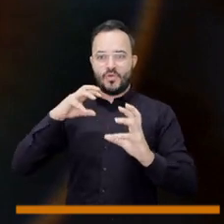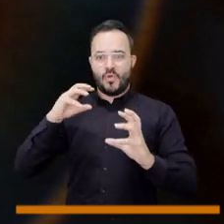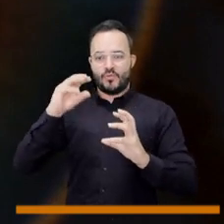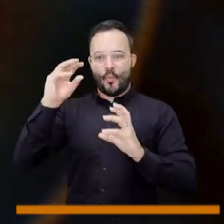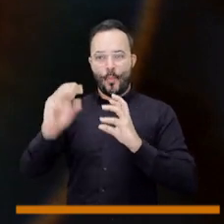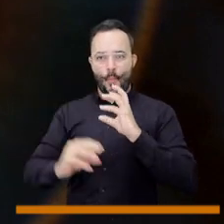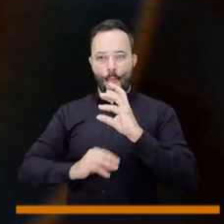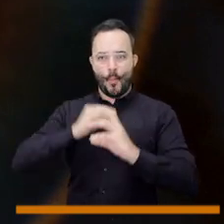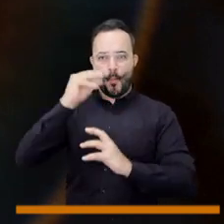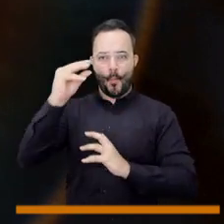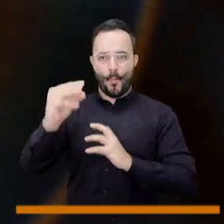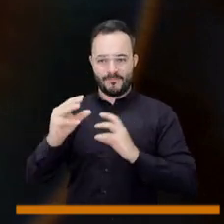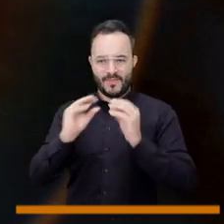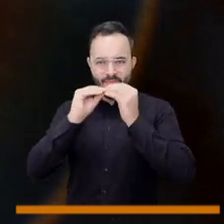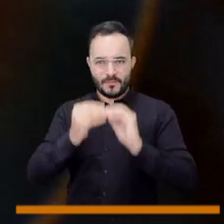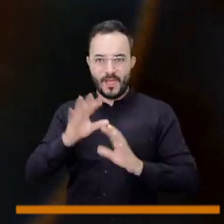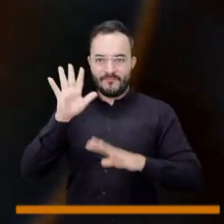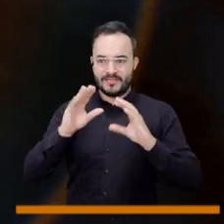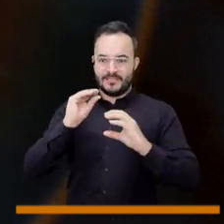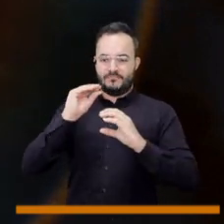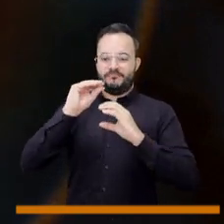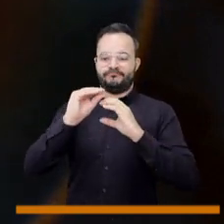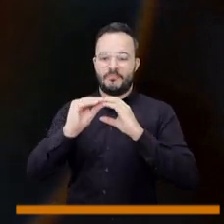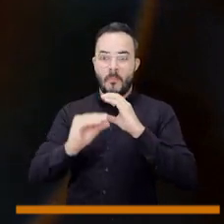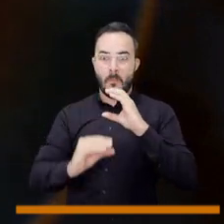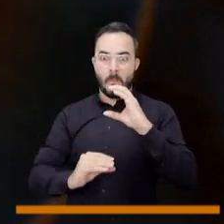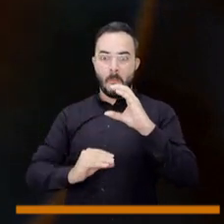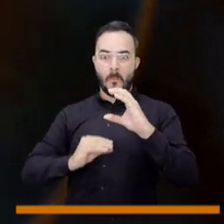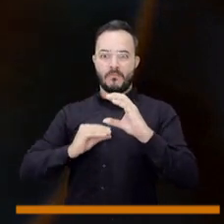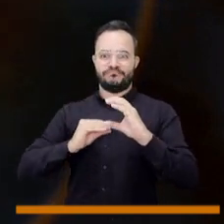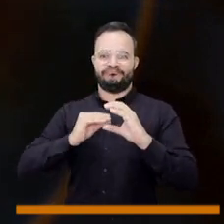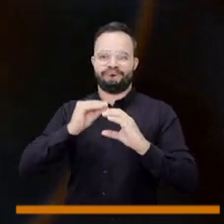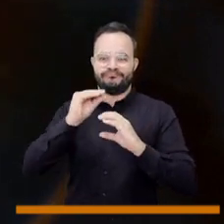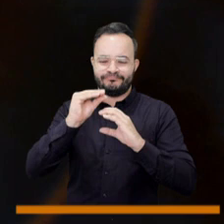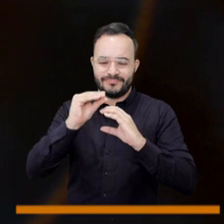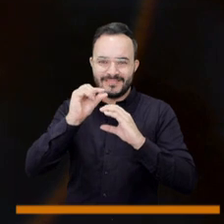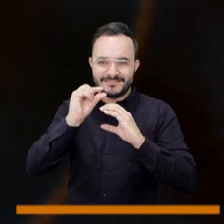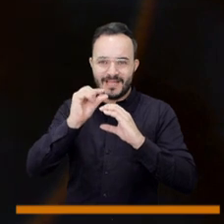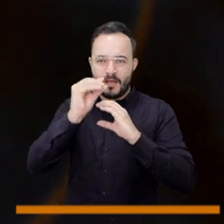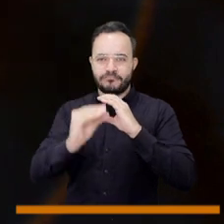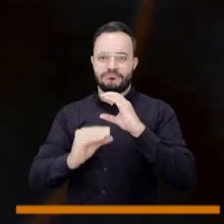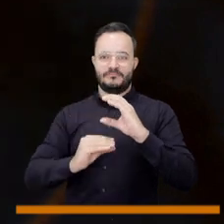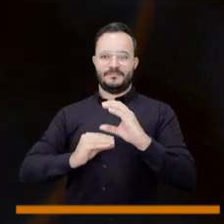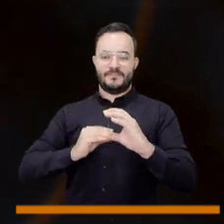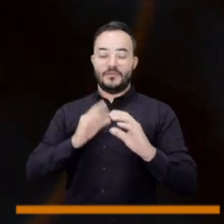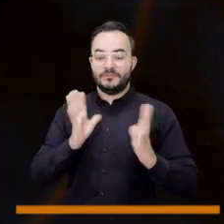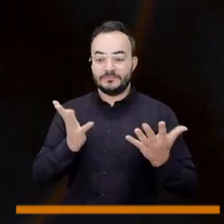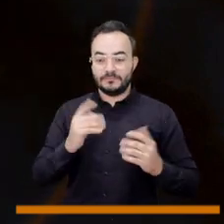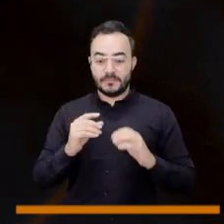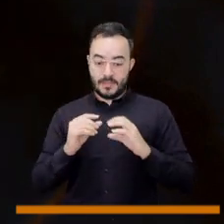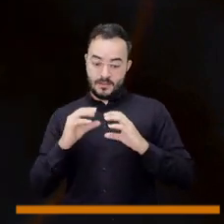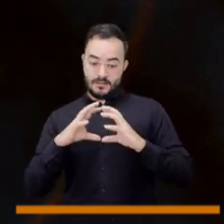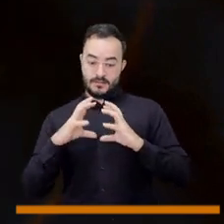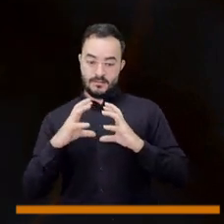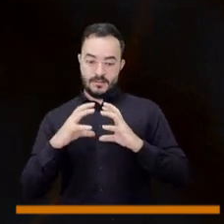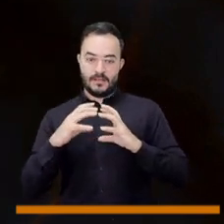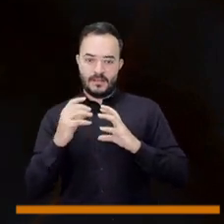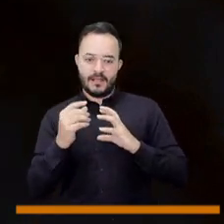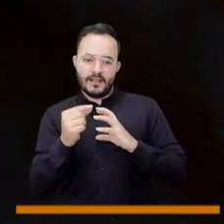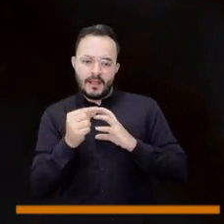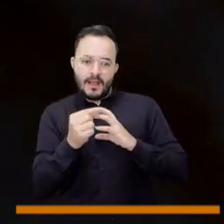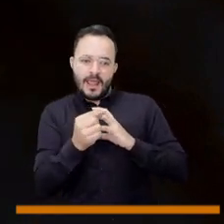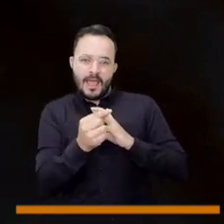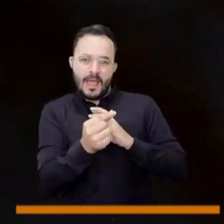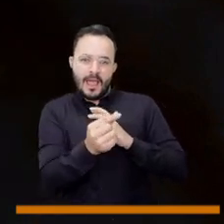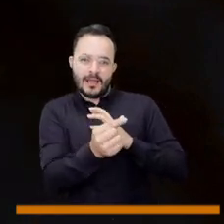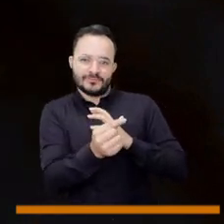llama elipse. Entonces a veces está más lejos y otras veces está más cerca. Como la luna va a estar más lejos, va a tapar menos al Sol, porque todo es